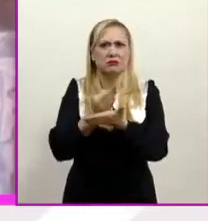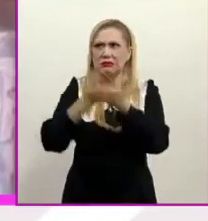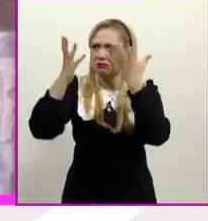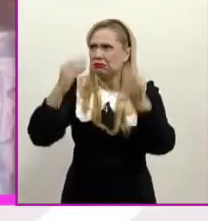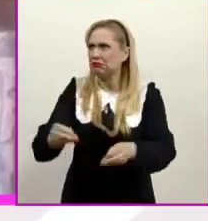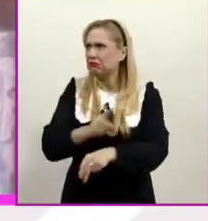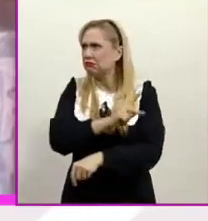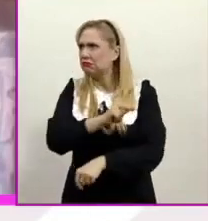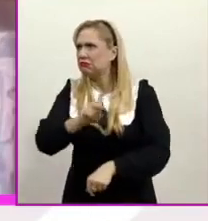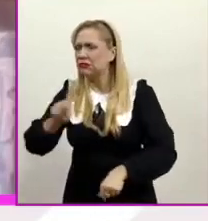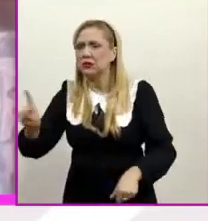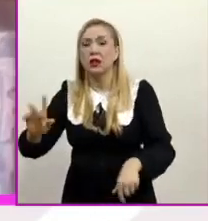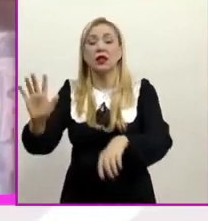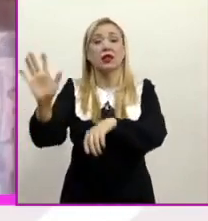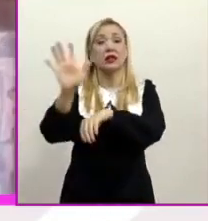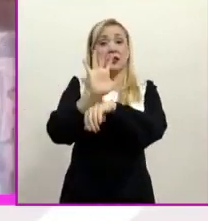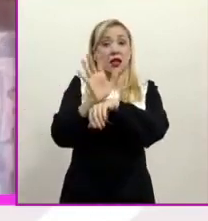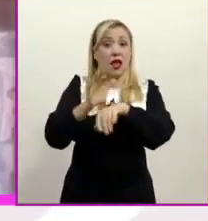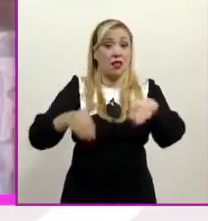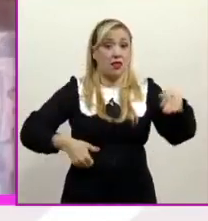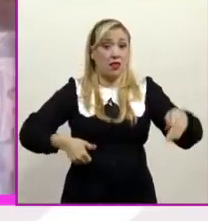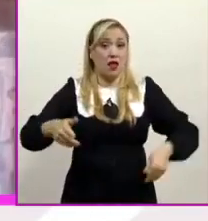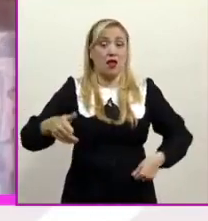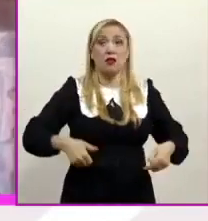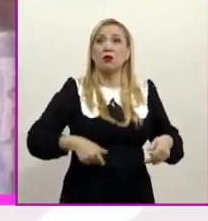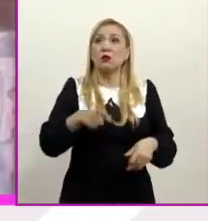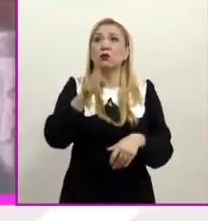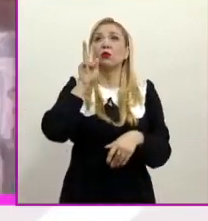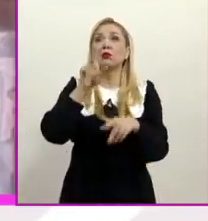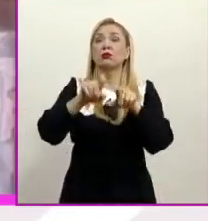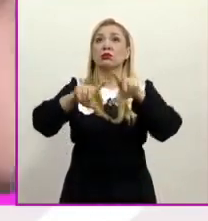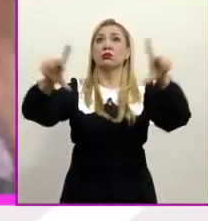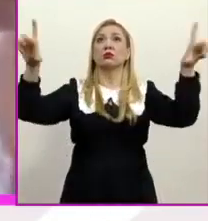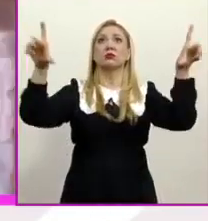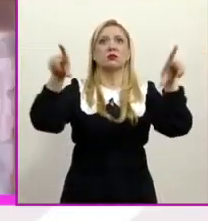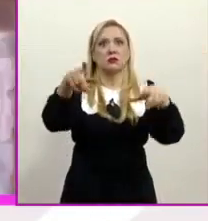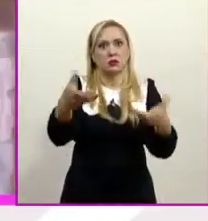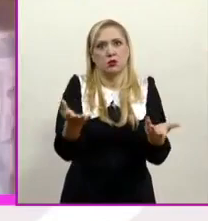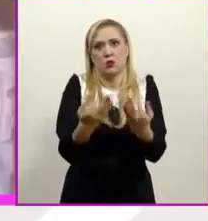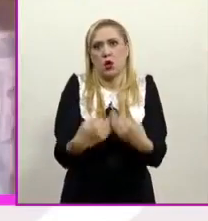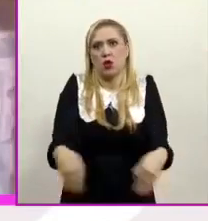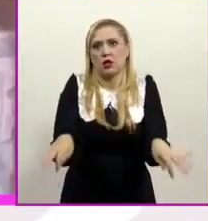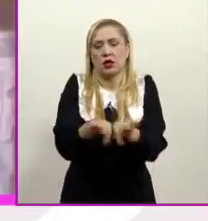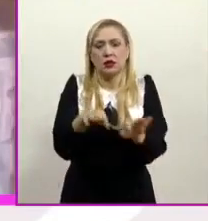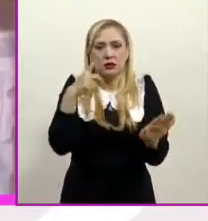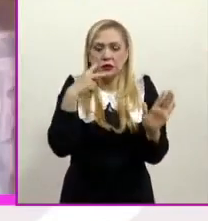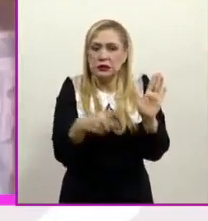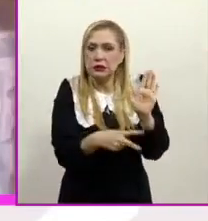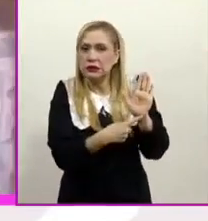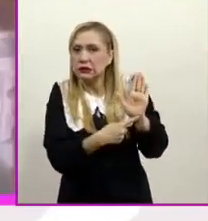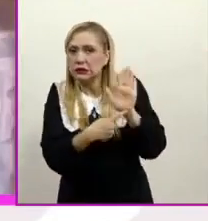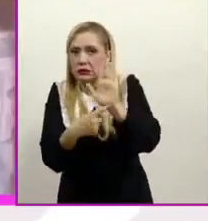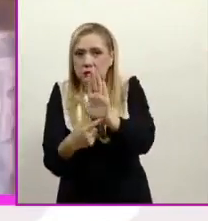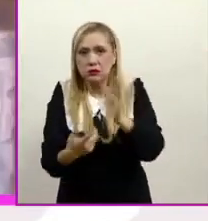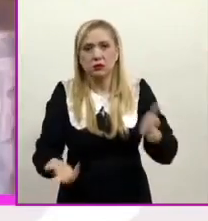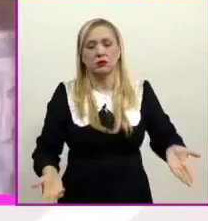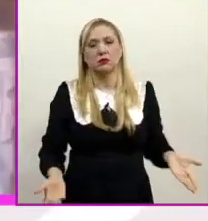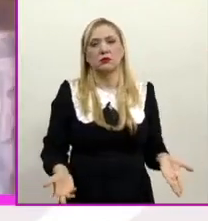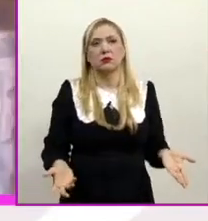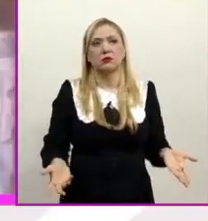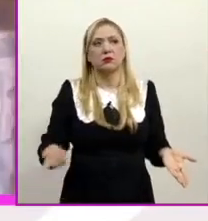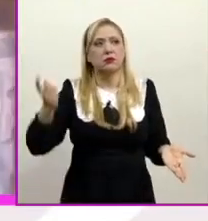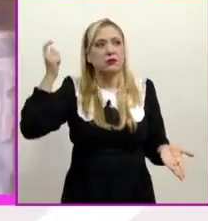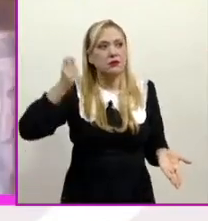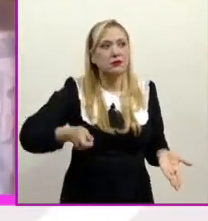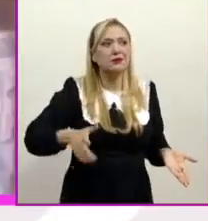el teatro, que está jugando un papel muy importante porque está creando un colectivo? Está generando una